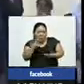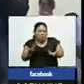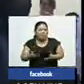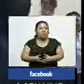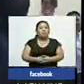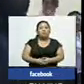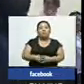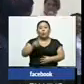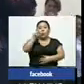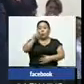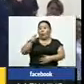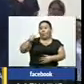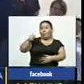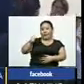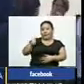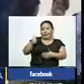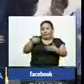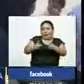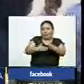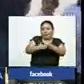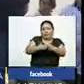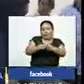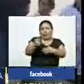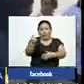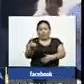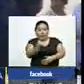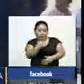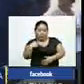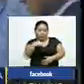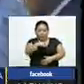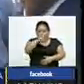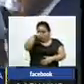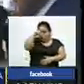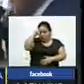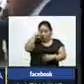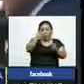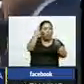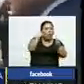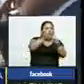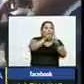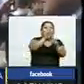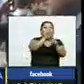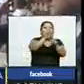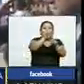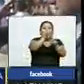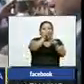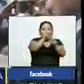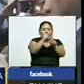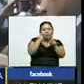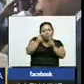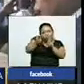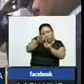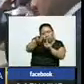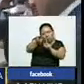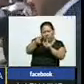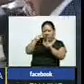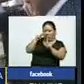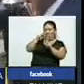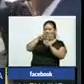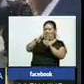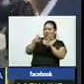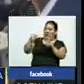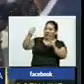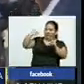Tras un mes de haber tomado las riendas del Ministerio de Trabajo, Rolando Castro dice que ya han encontrado las primeras